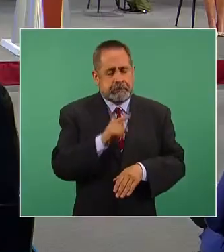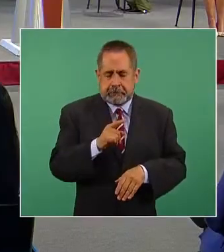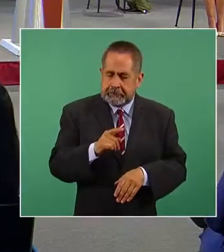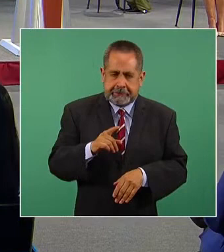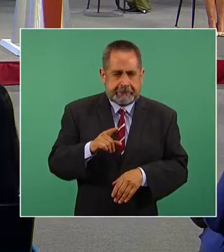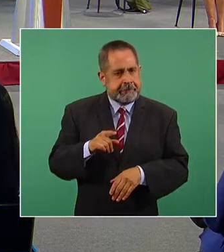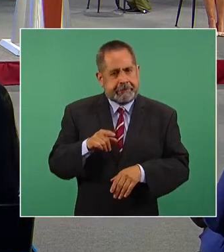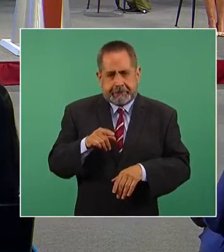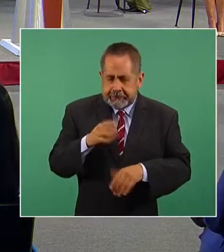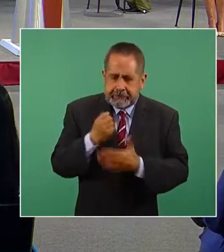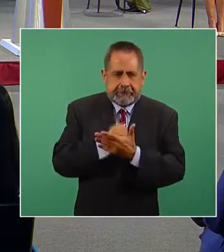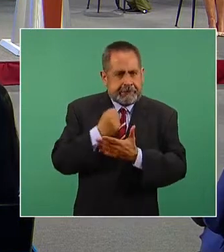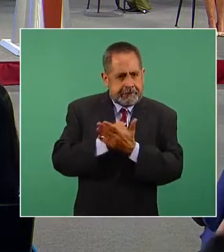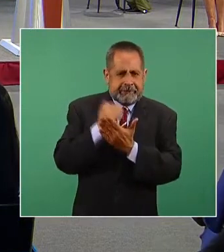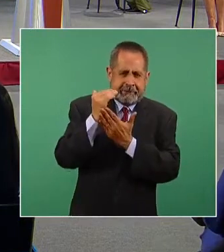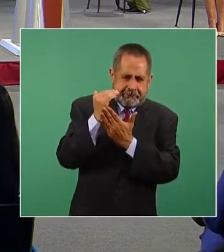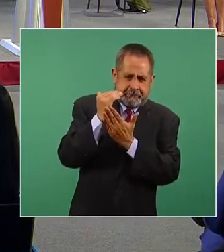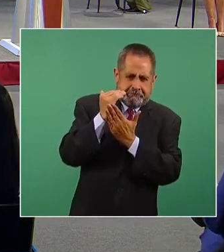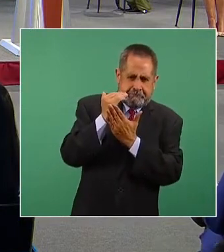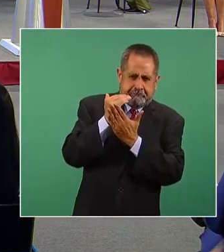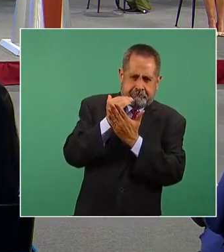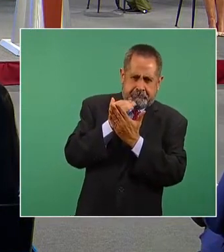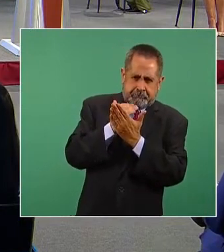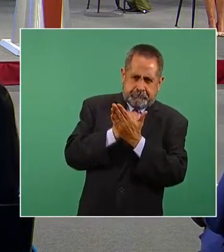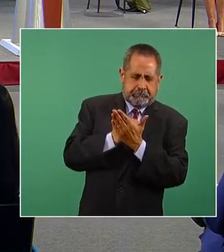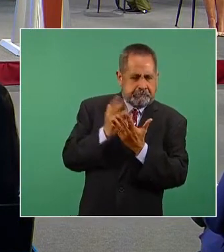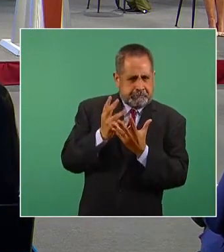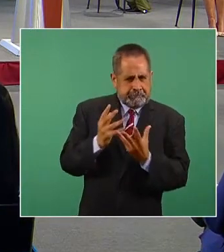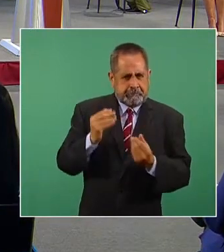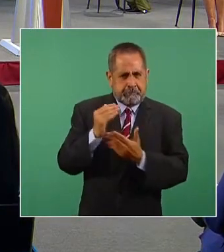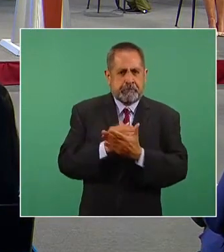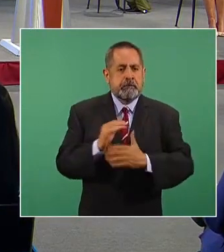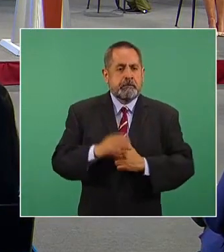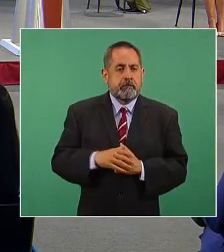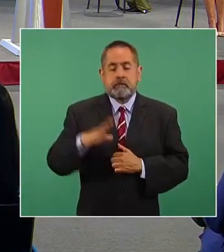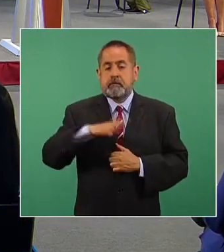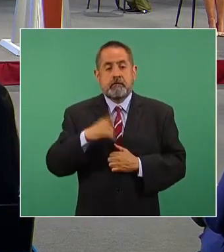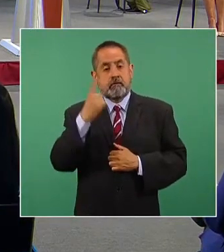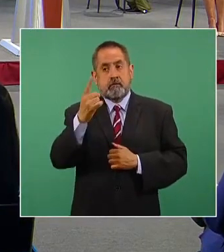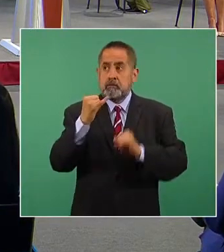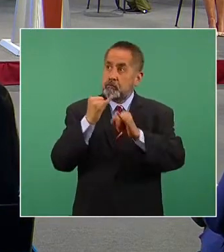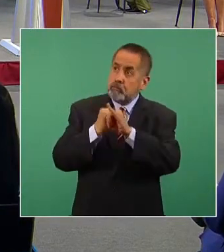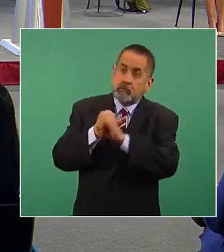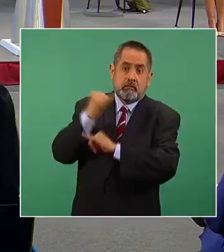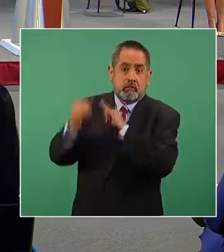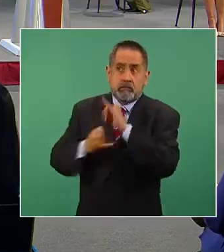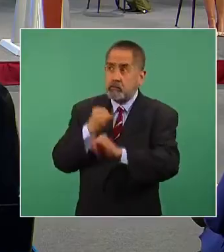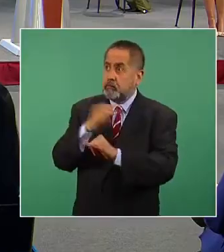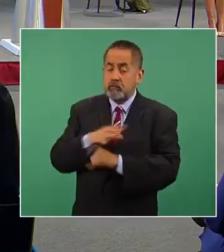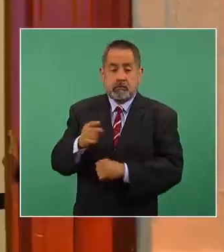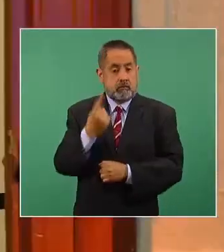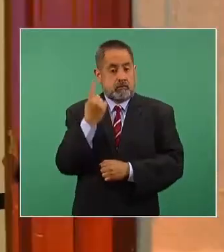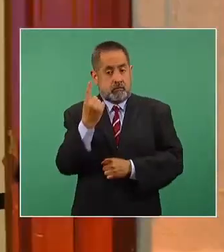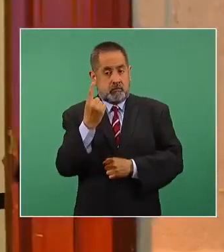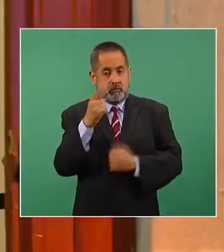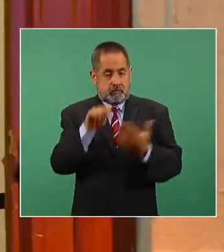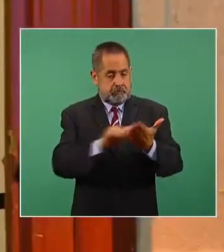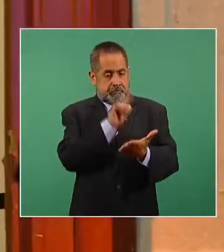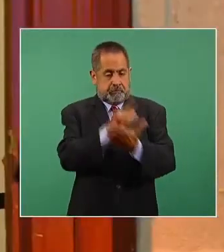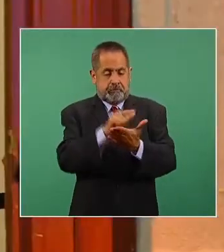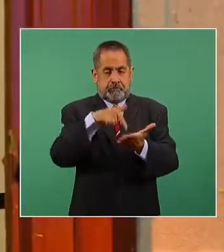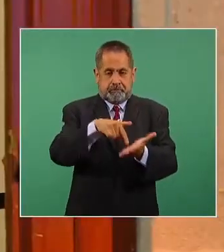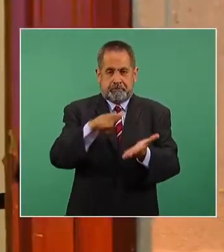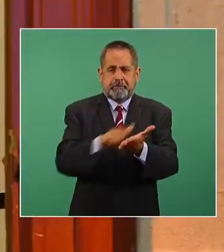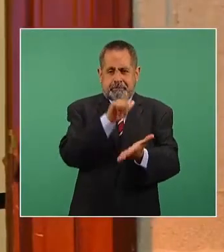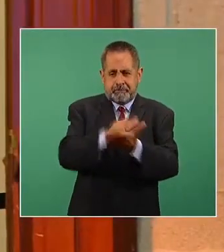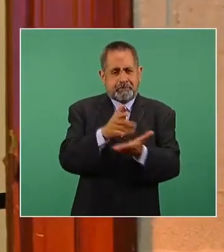mujeres. Señalar que hay un mecanismo que es el único a nivel internacional que está establecido en la Ley General de Acceso